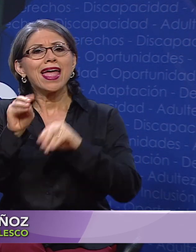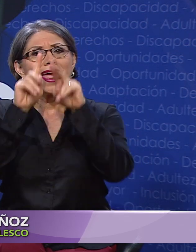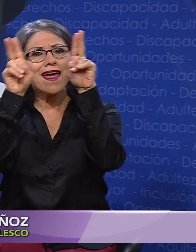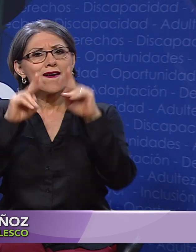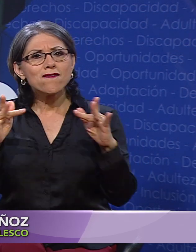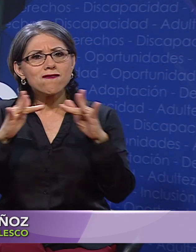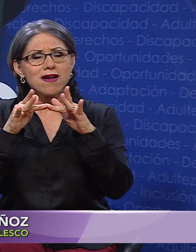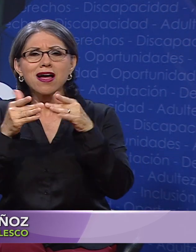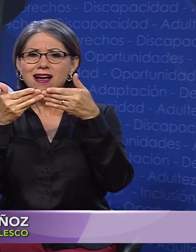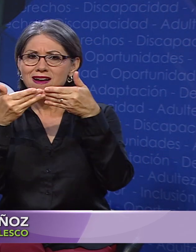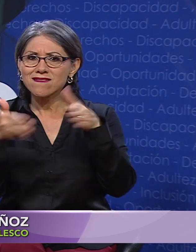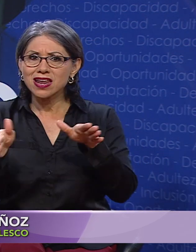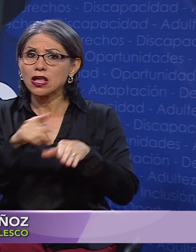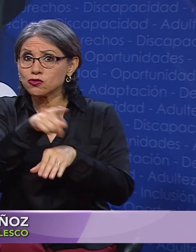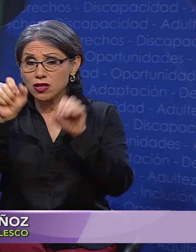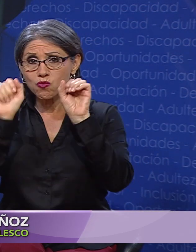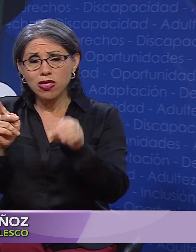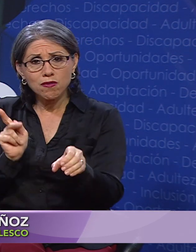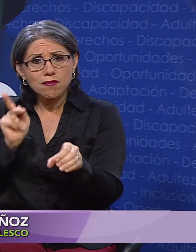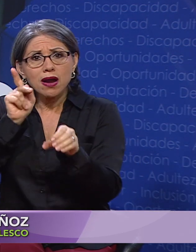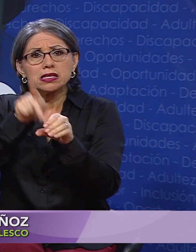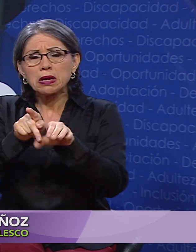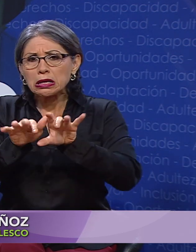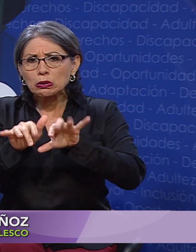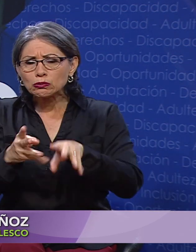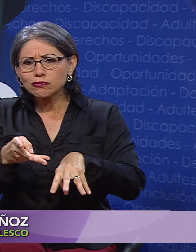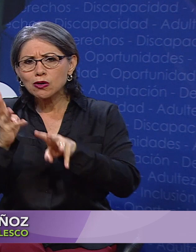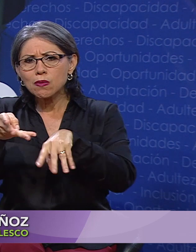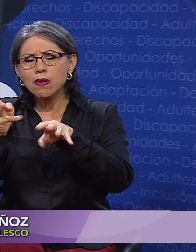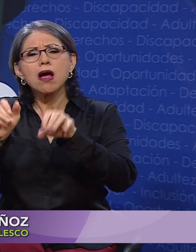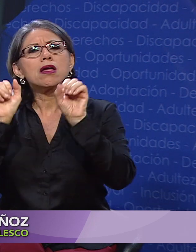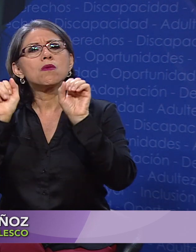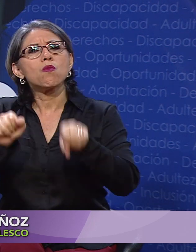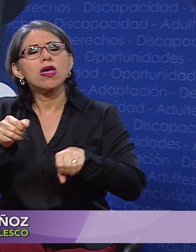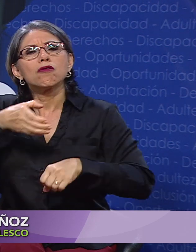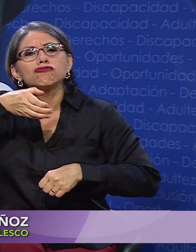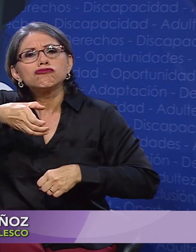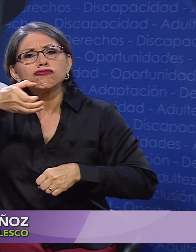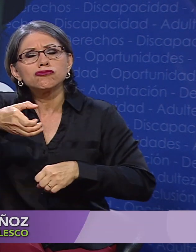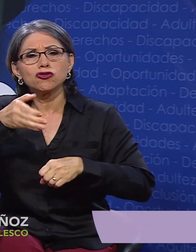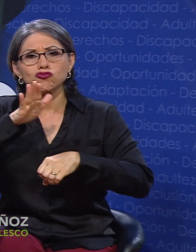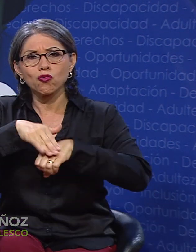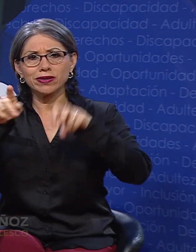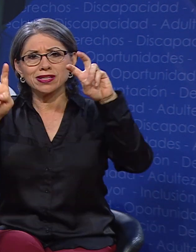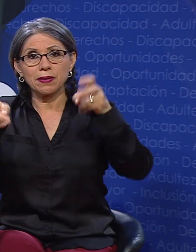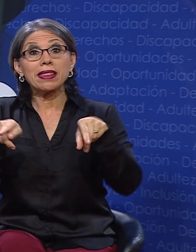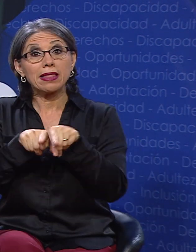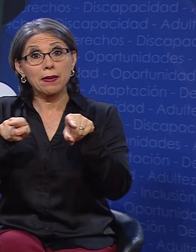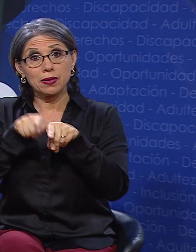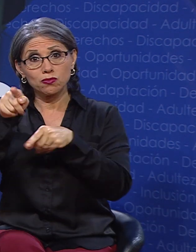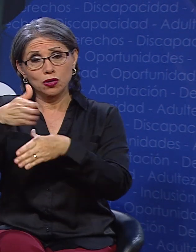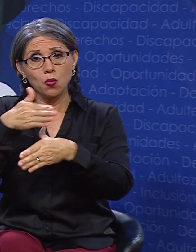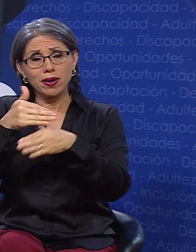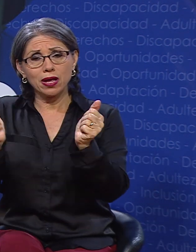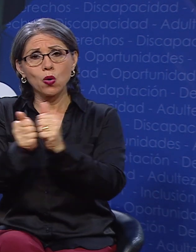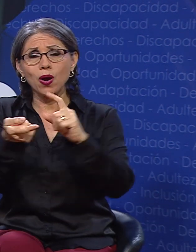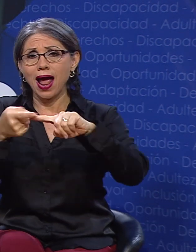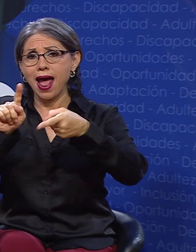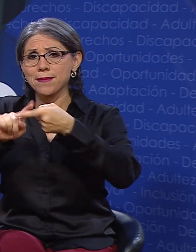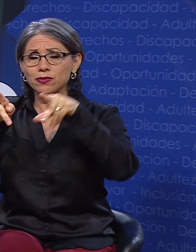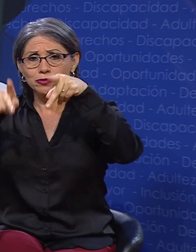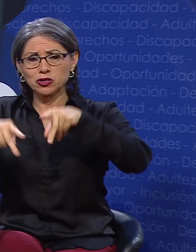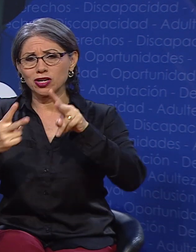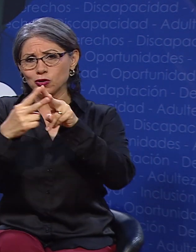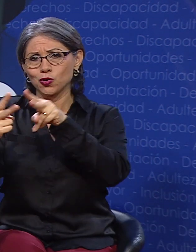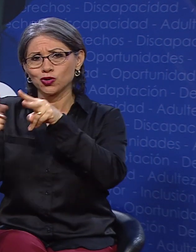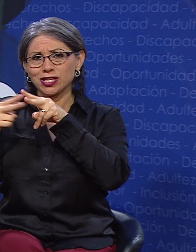sociales para que usted se involucre, participe y nos dé sus aportes en este tema. También compártalo con sus amigos y conocidos en las